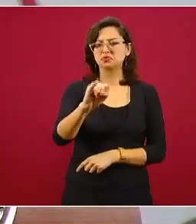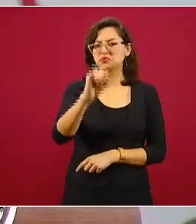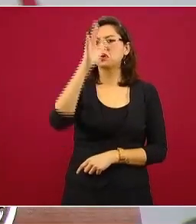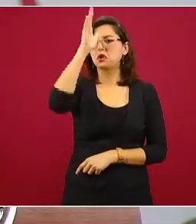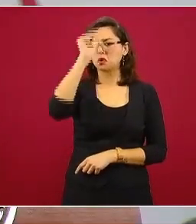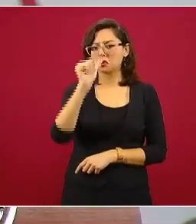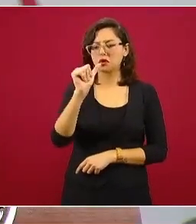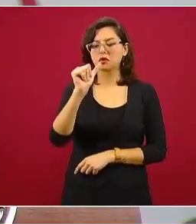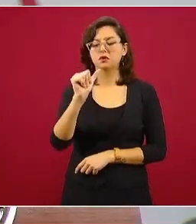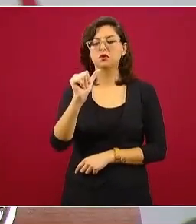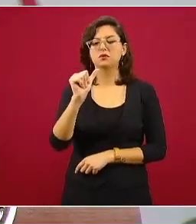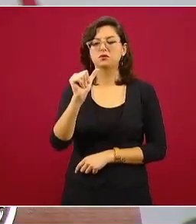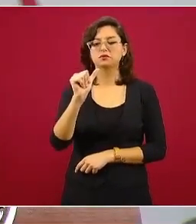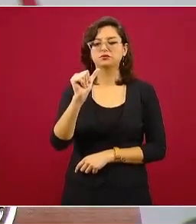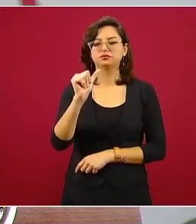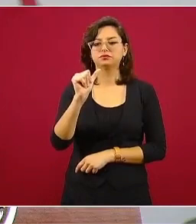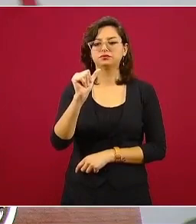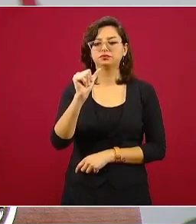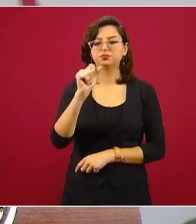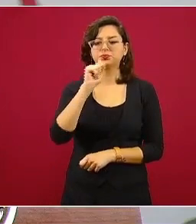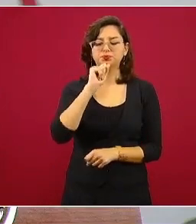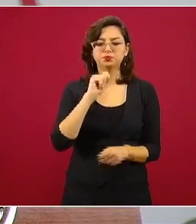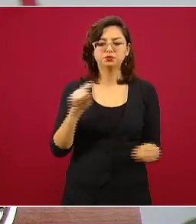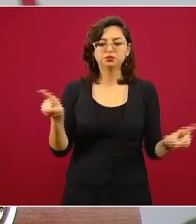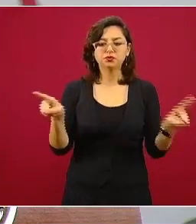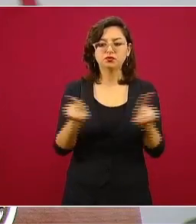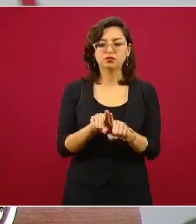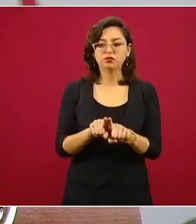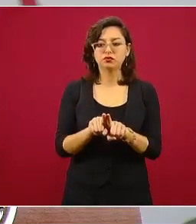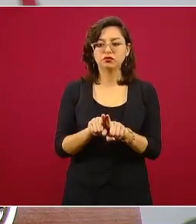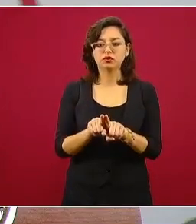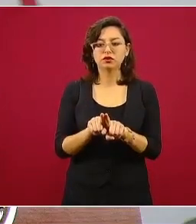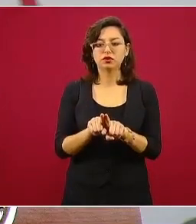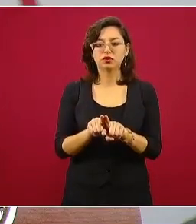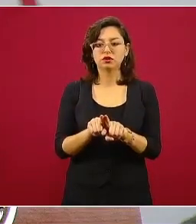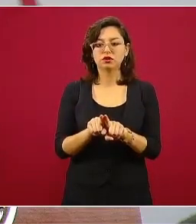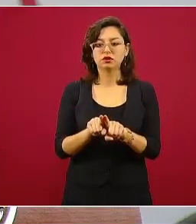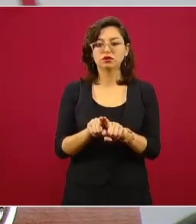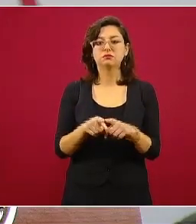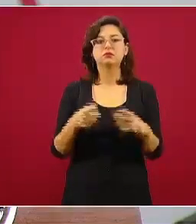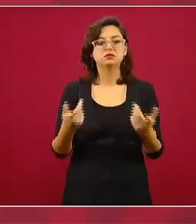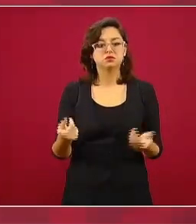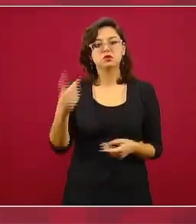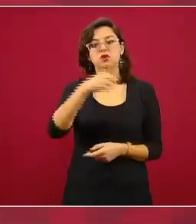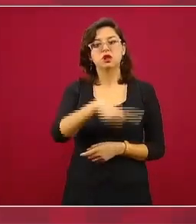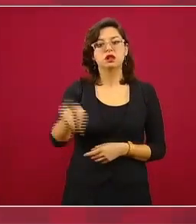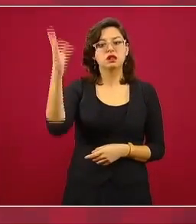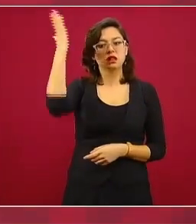dirigentes de el mundo de la ciencia,